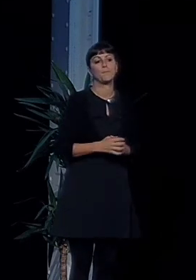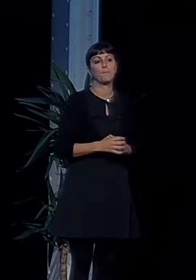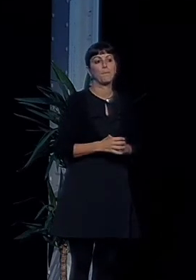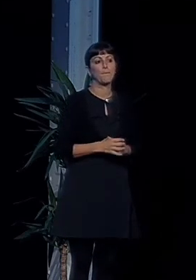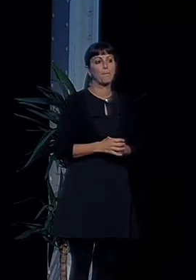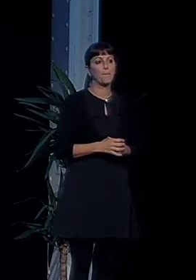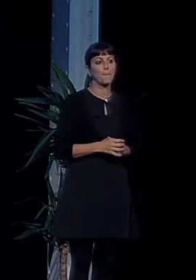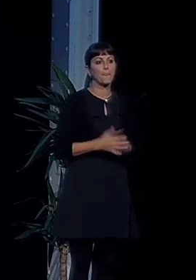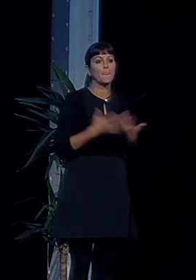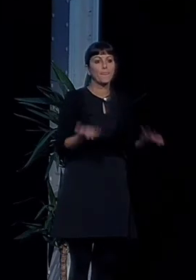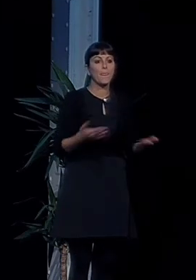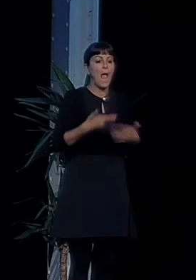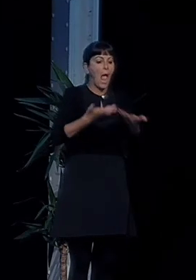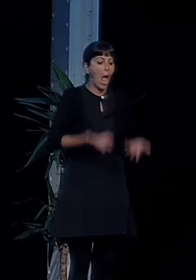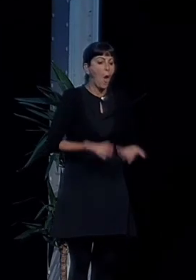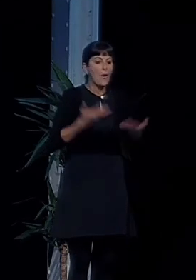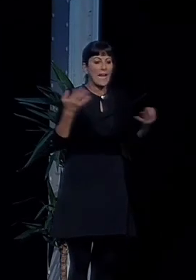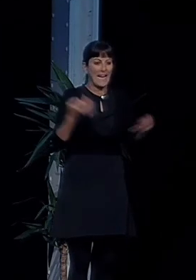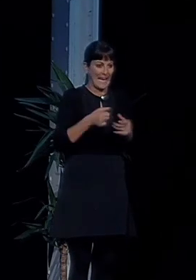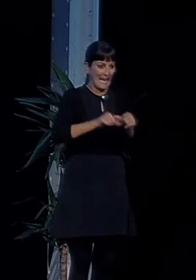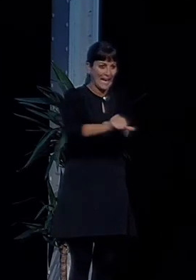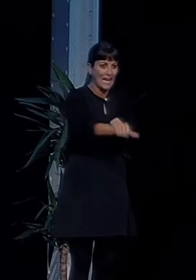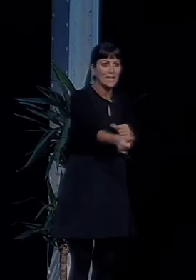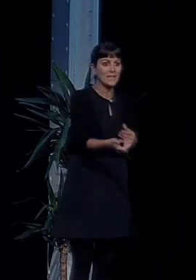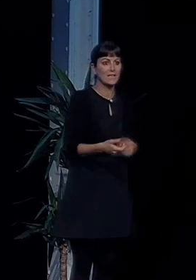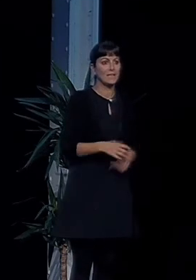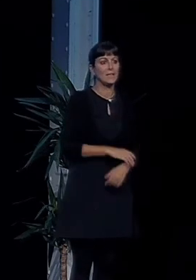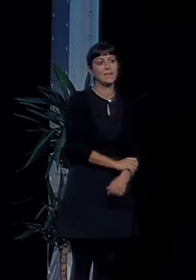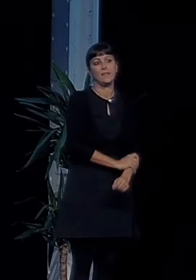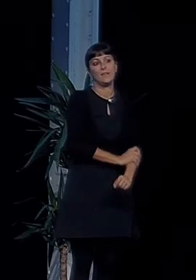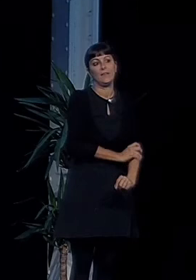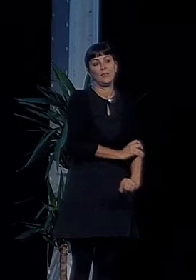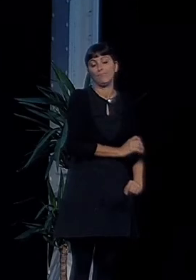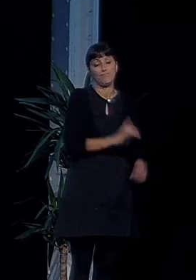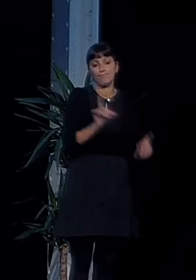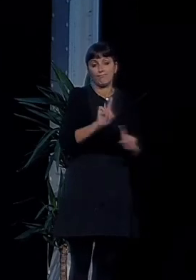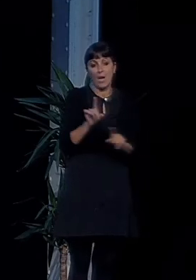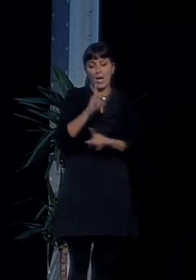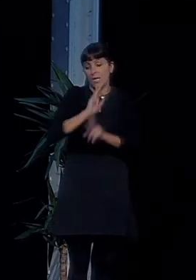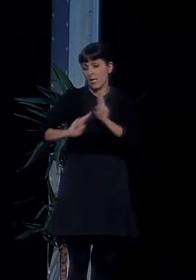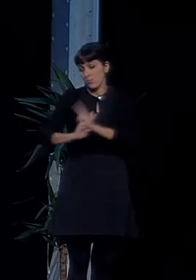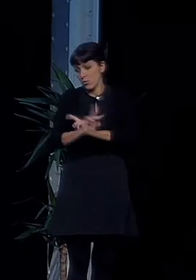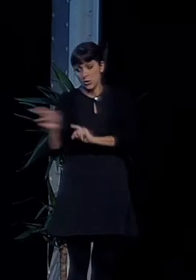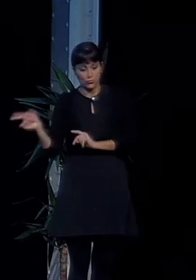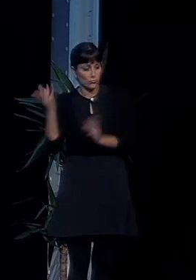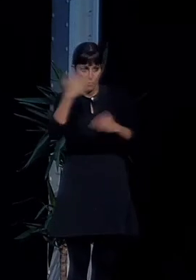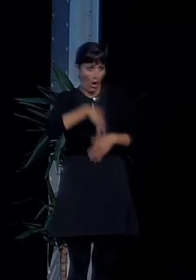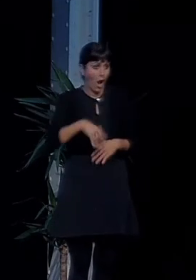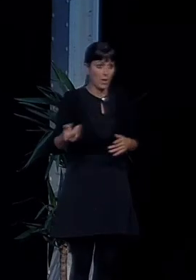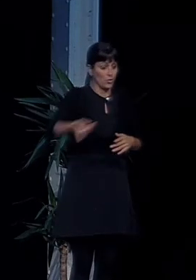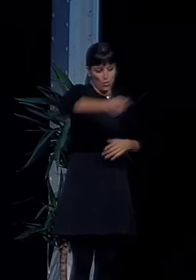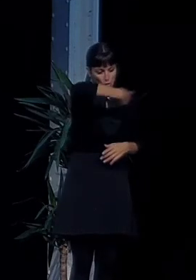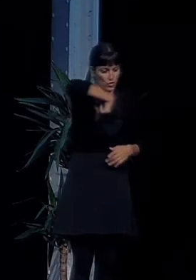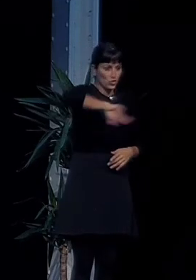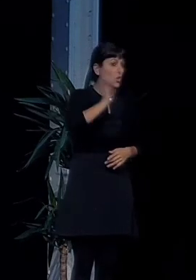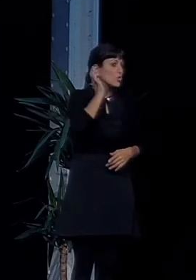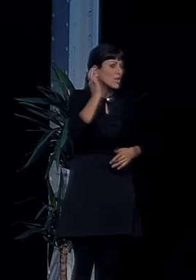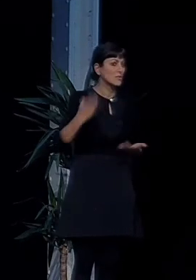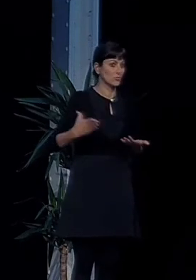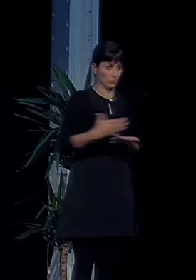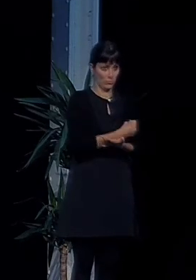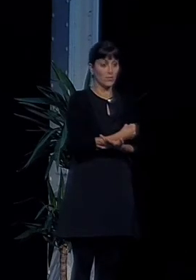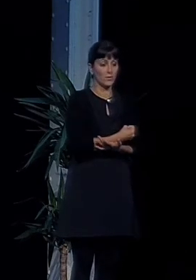No tanto y ahora qué, ¿no?, sino porque creo que la respuesta no la tienes tú, sino nosotras, y ahí está